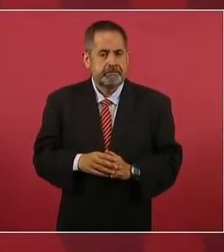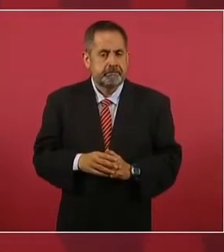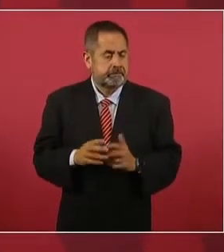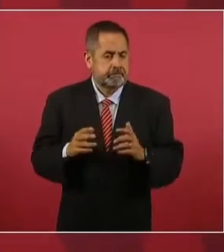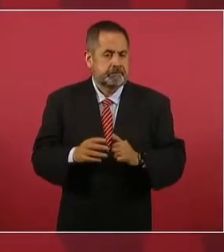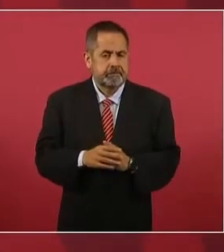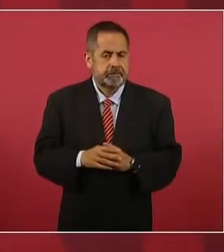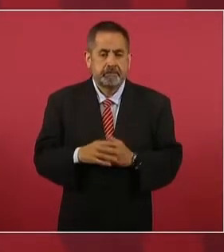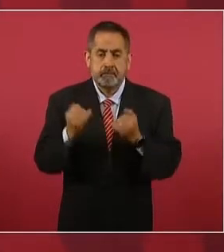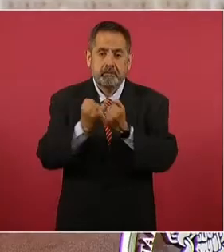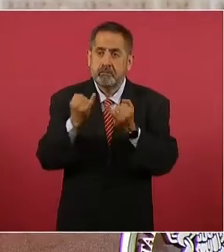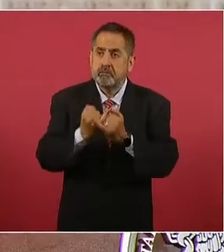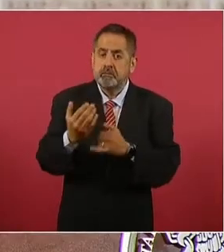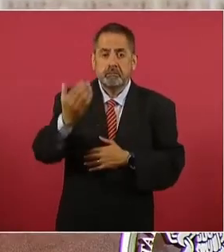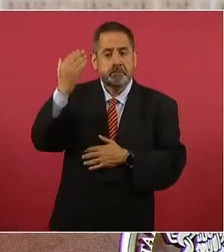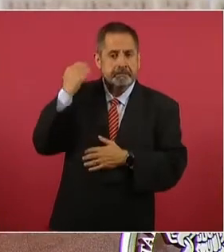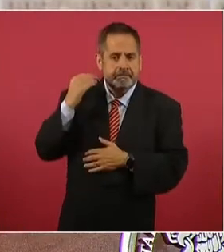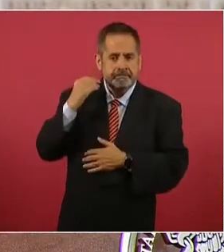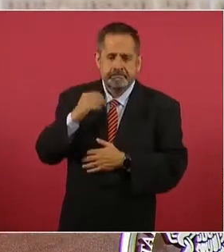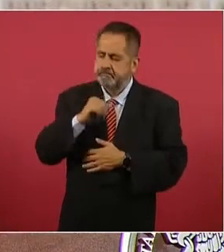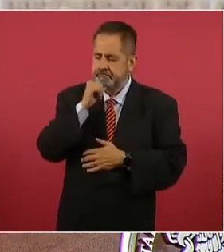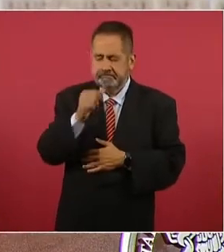no es como antes,